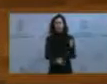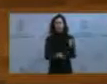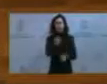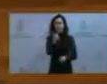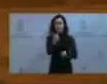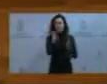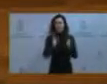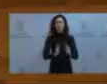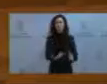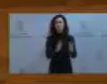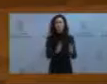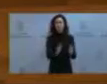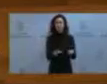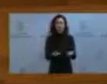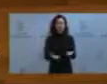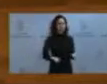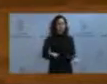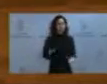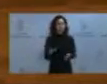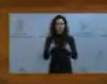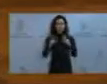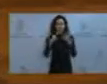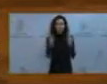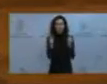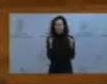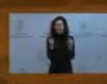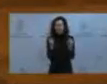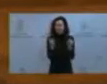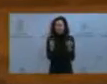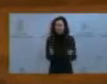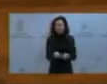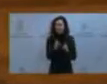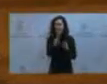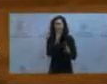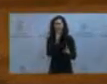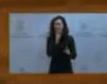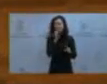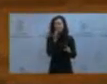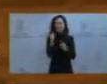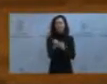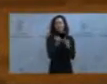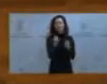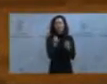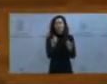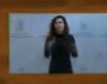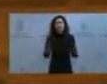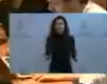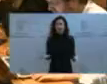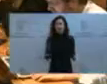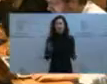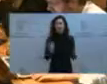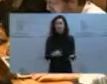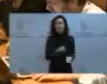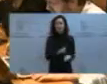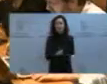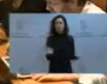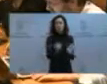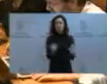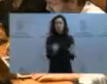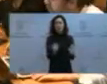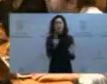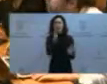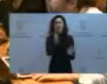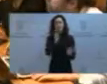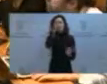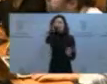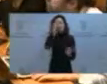medios regionales, sean del tipo que sean, siempre que hagan falta, ¿por qué esto no se realiza con otras patologías?